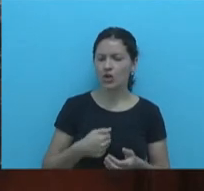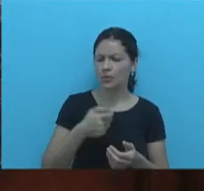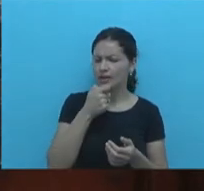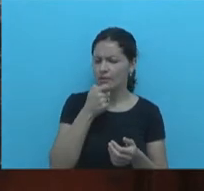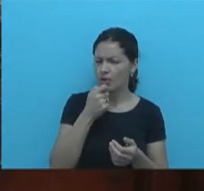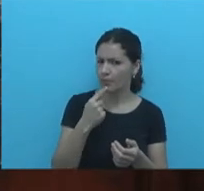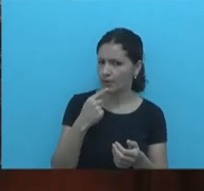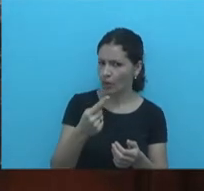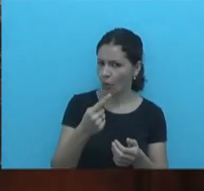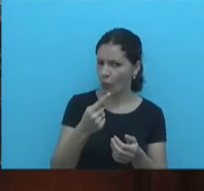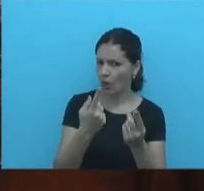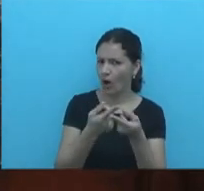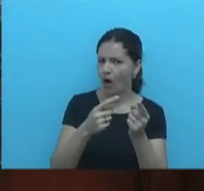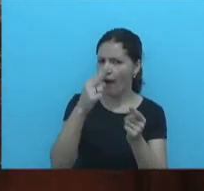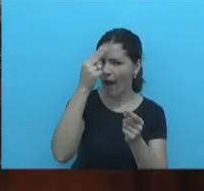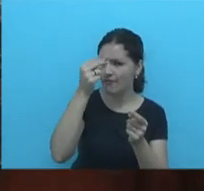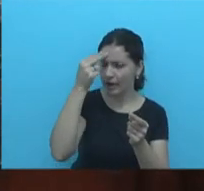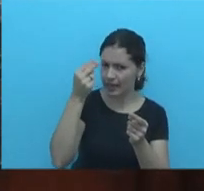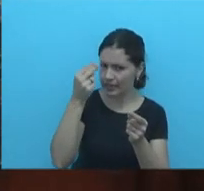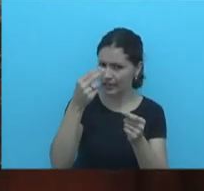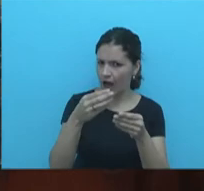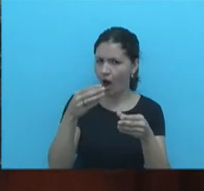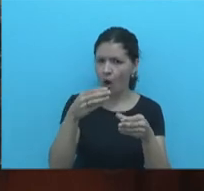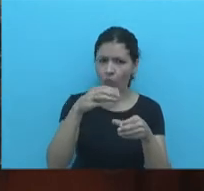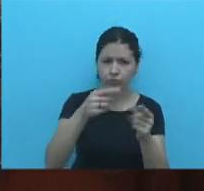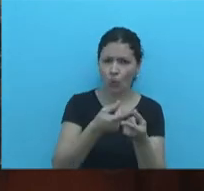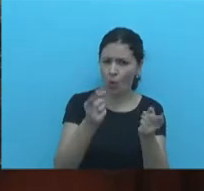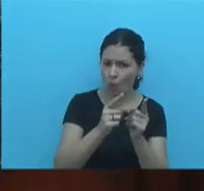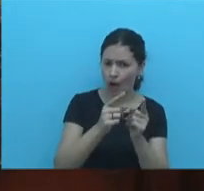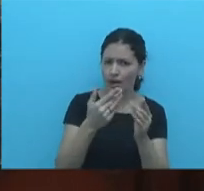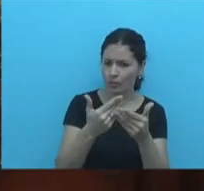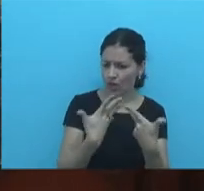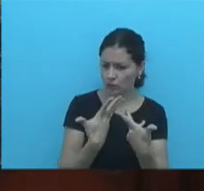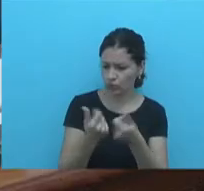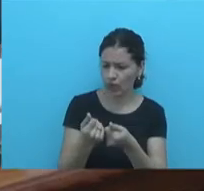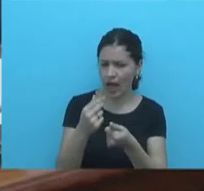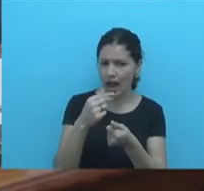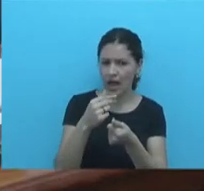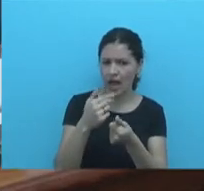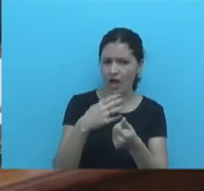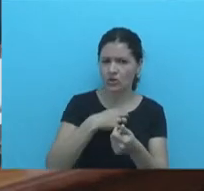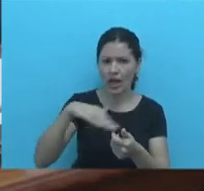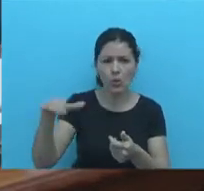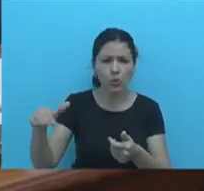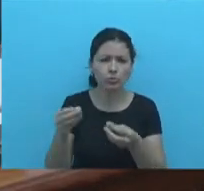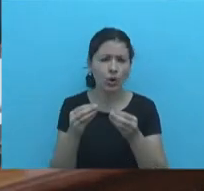escuela que funciona durante toda la jornada escolar o cómo es? Oye.